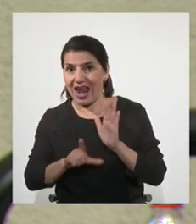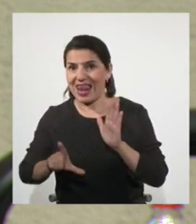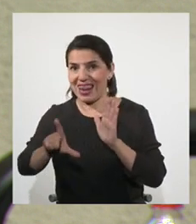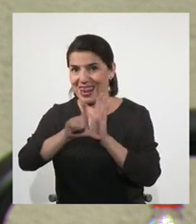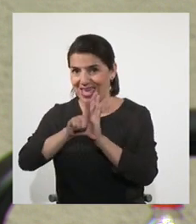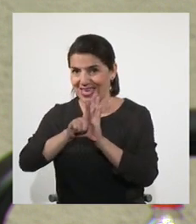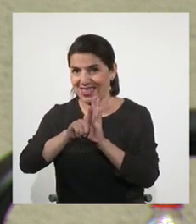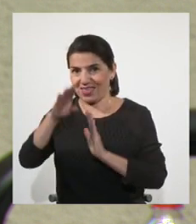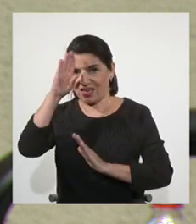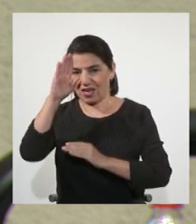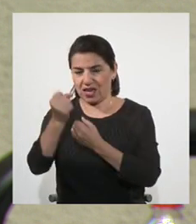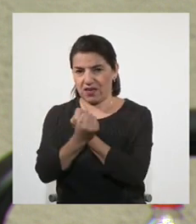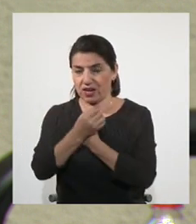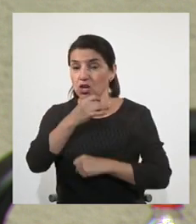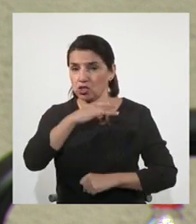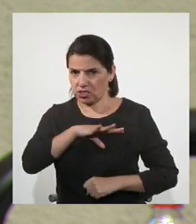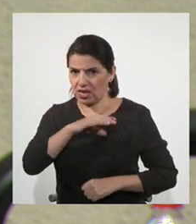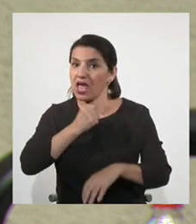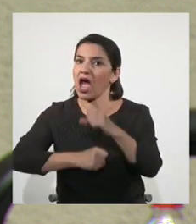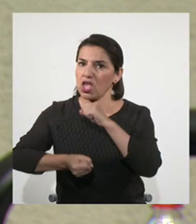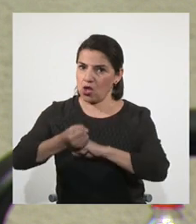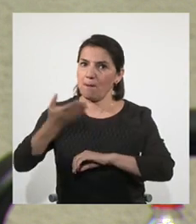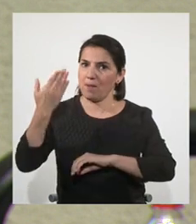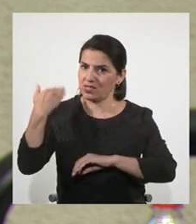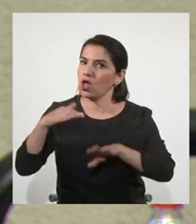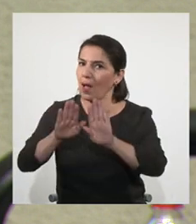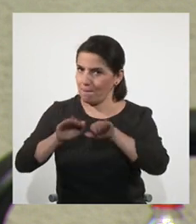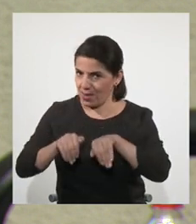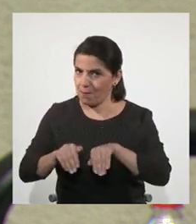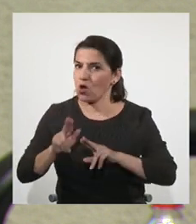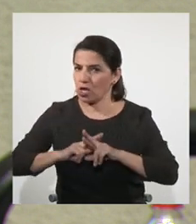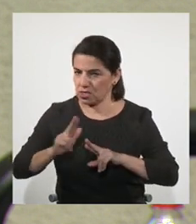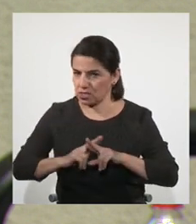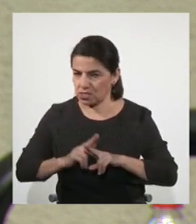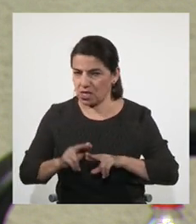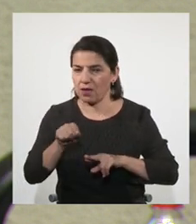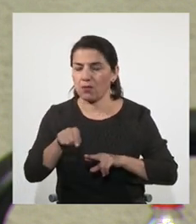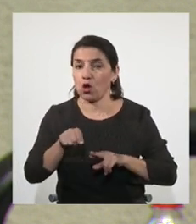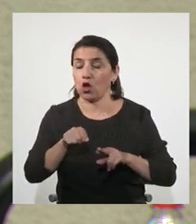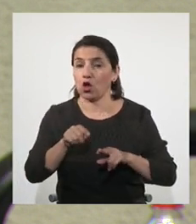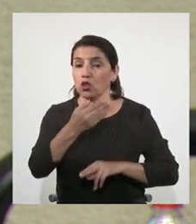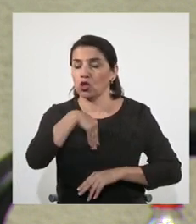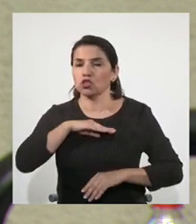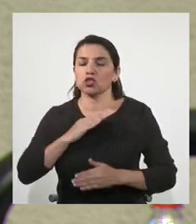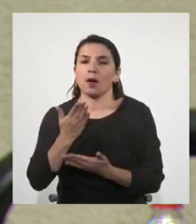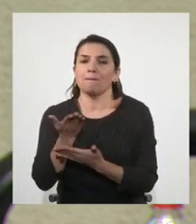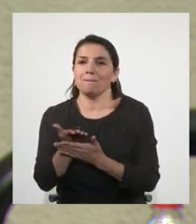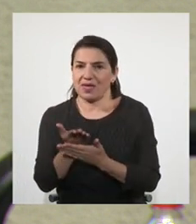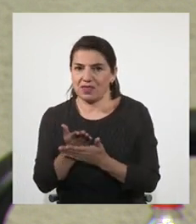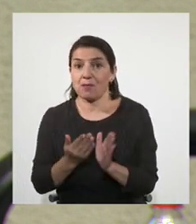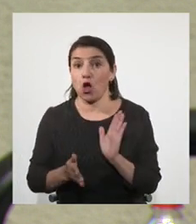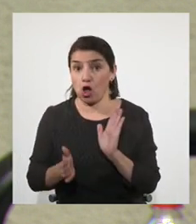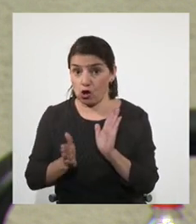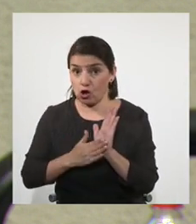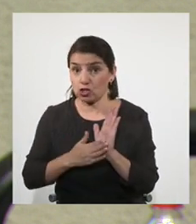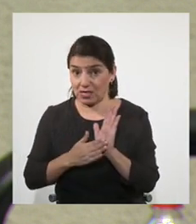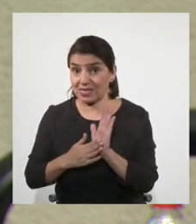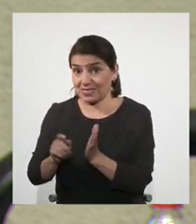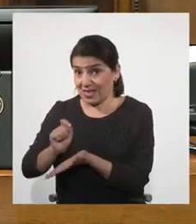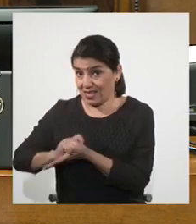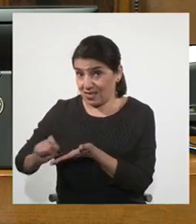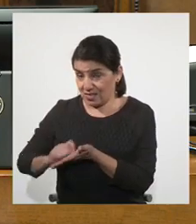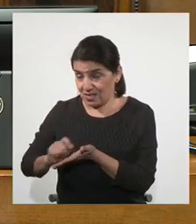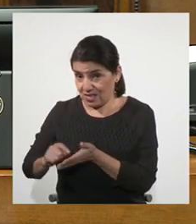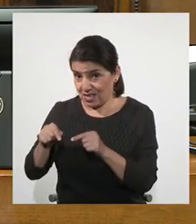Chile. Así lo hicimos el año pasado. Entonces, todo lo que pedimos es que se deje constancia de aquello. Gracias,